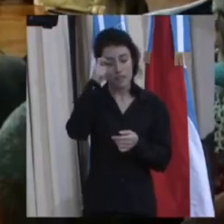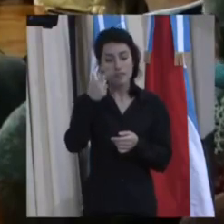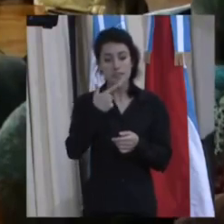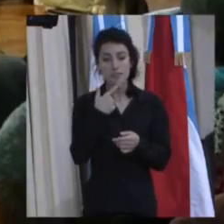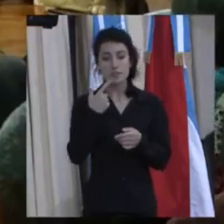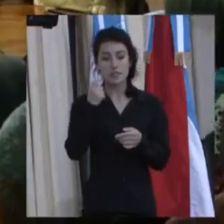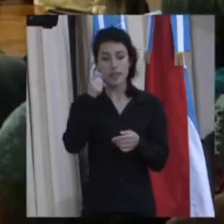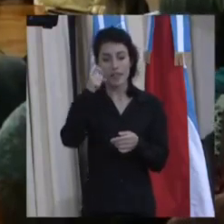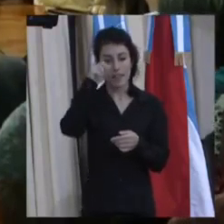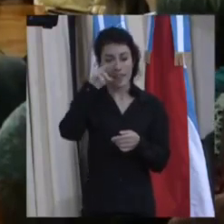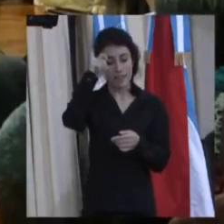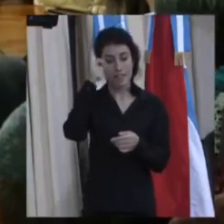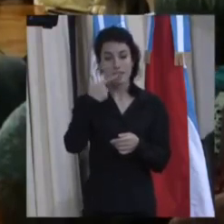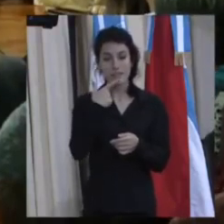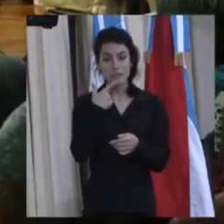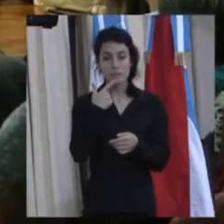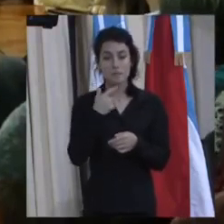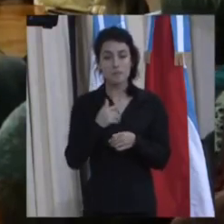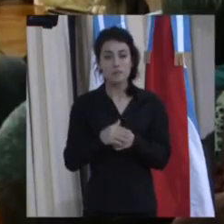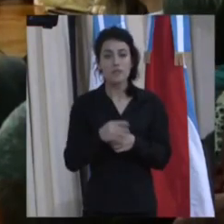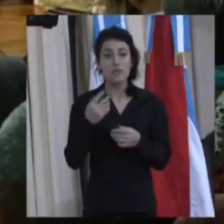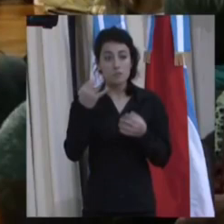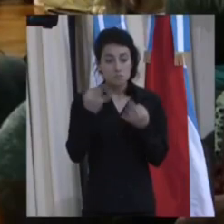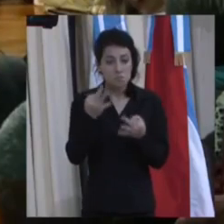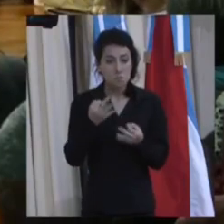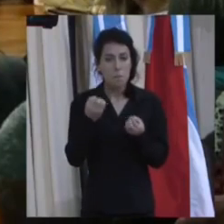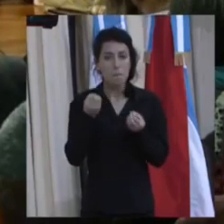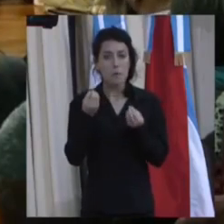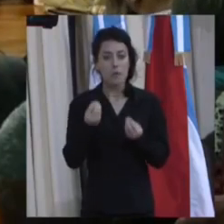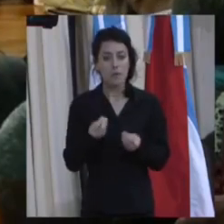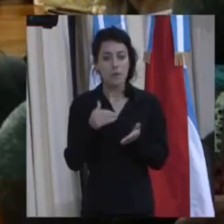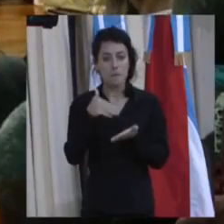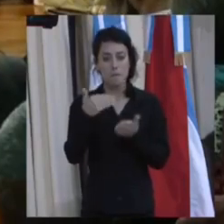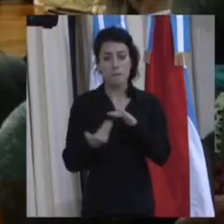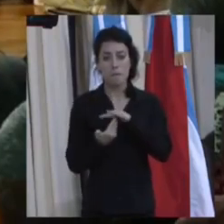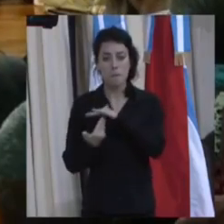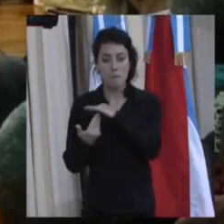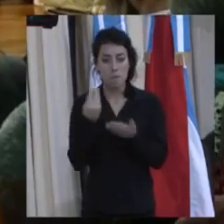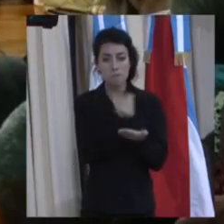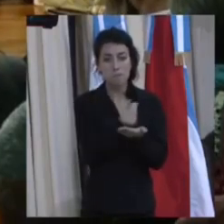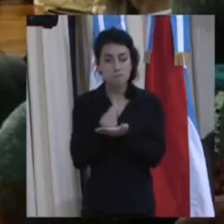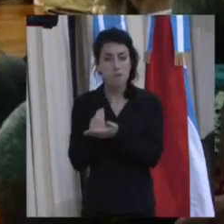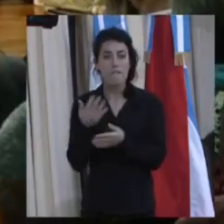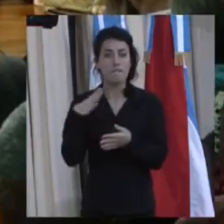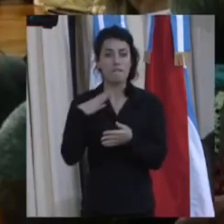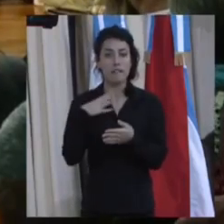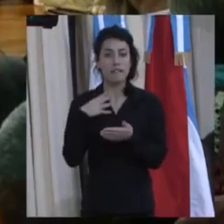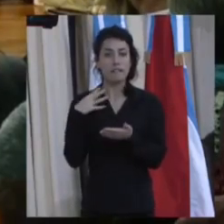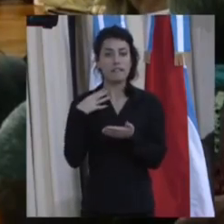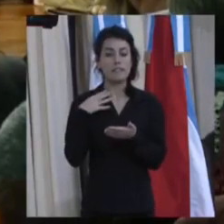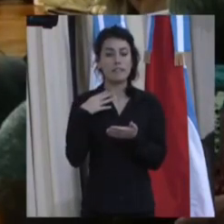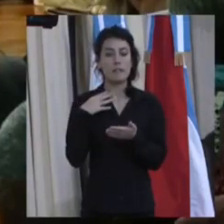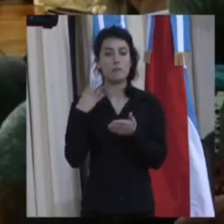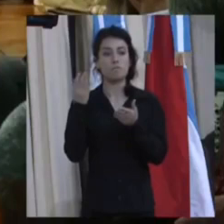cosa que es buena, aunque, digamos, faltó mayor presencia estudiantil y faltó mayor presencia del